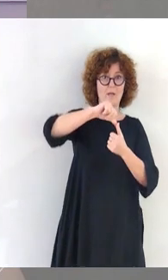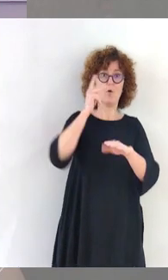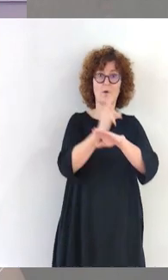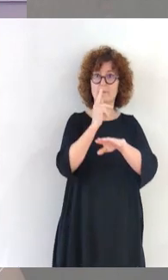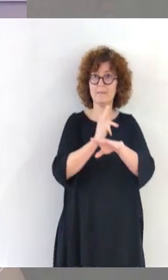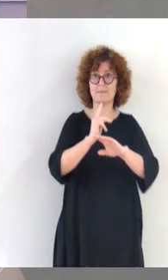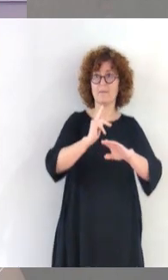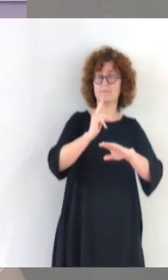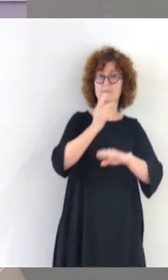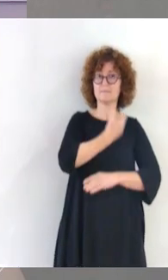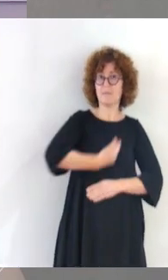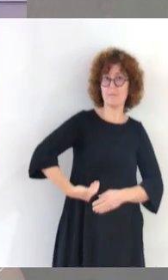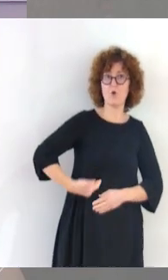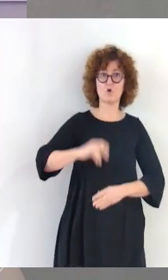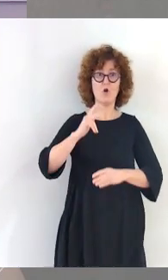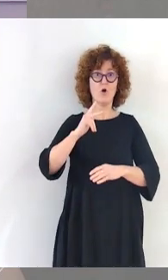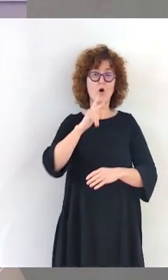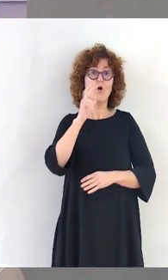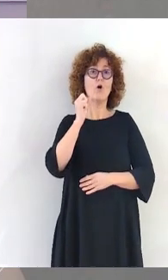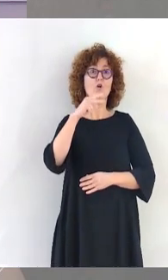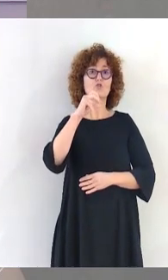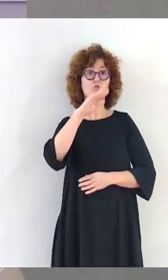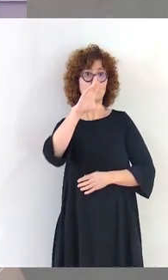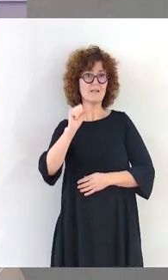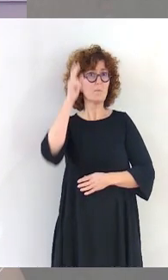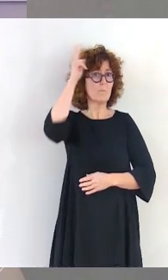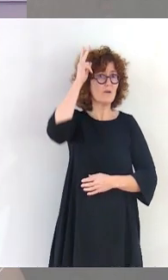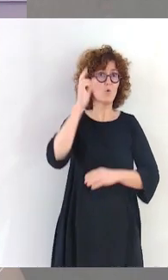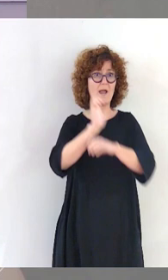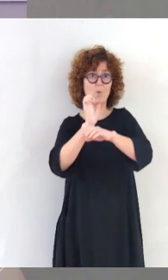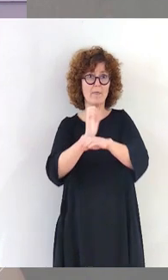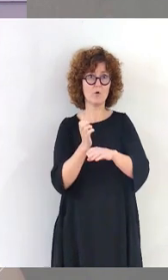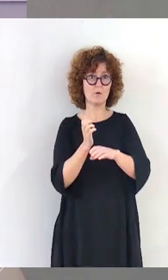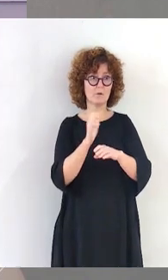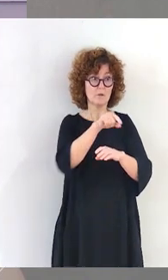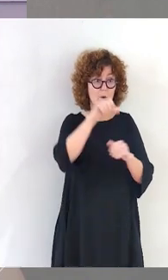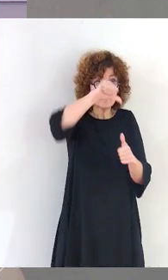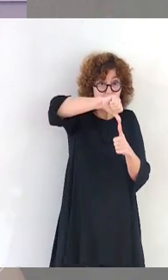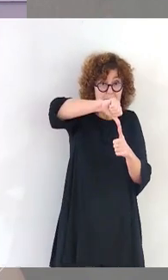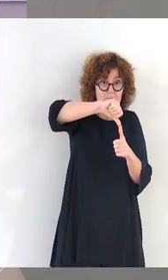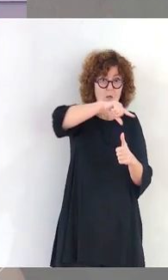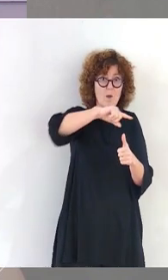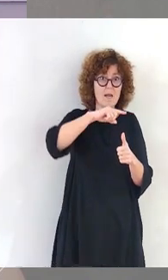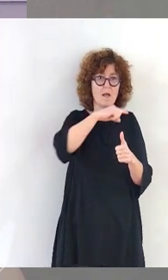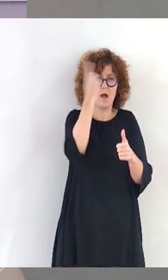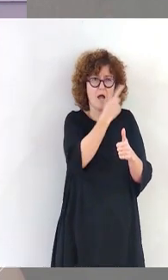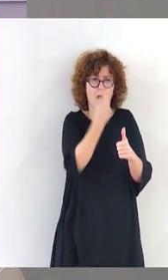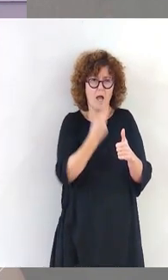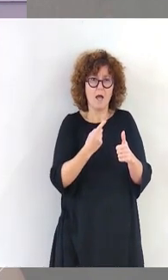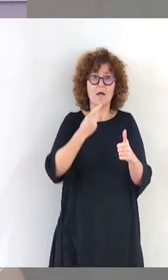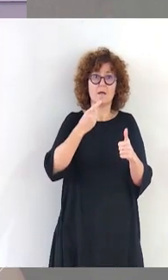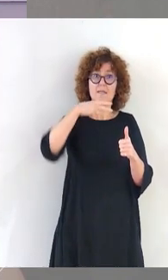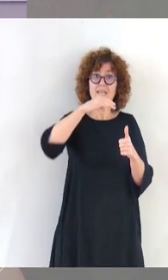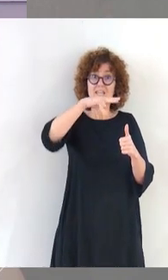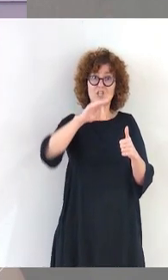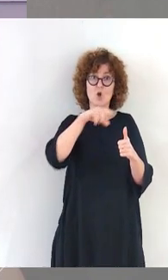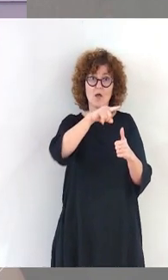Salvador Honduras están llegando desde Ecuador desde Perú donde los efectos del niño este año están siendo demoledores